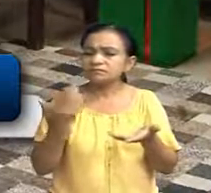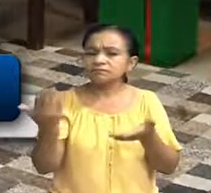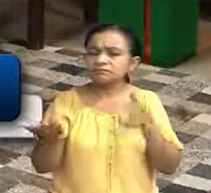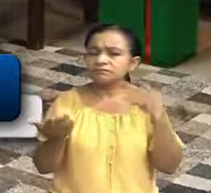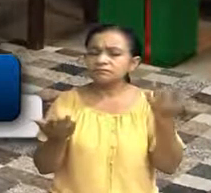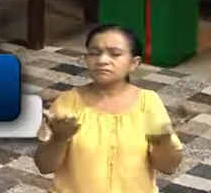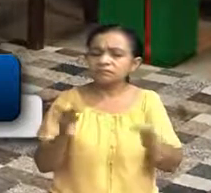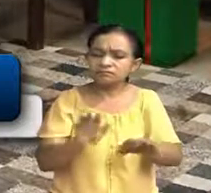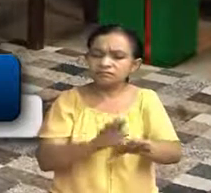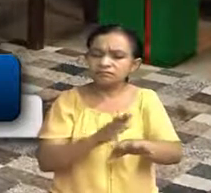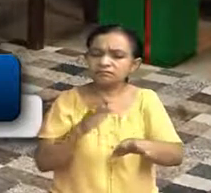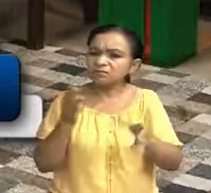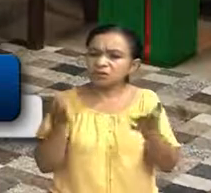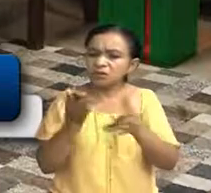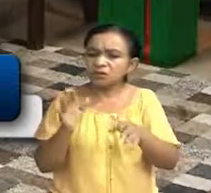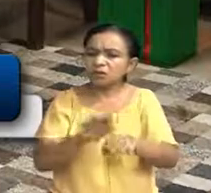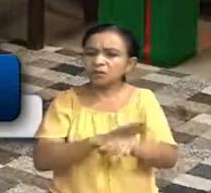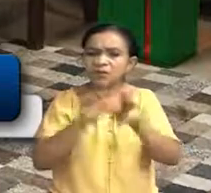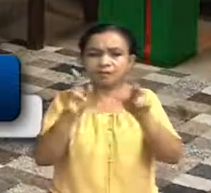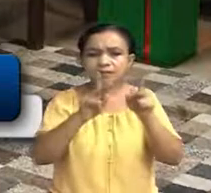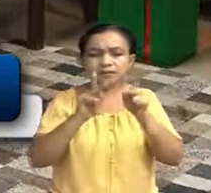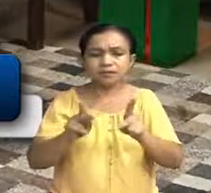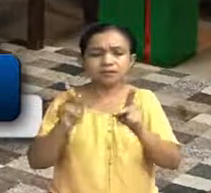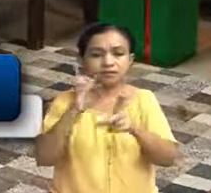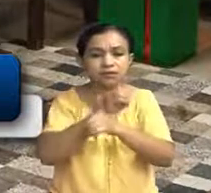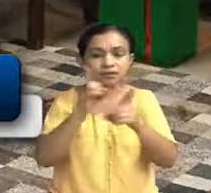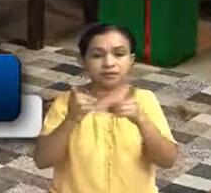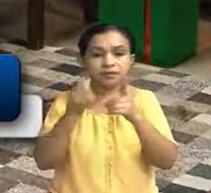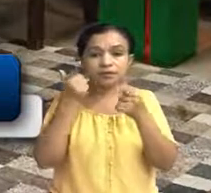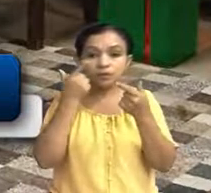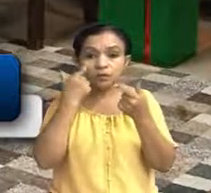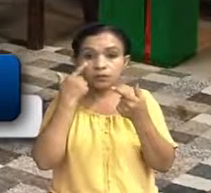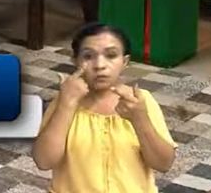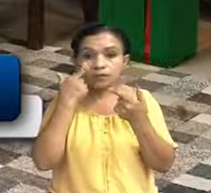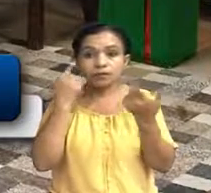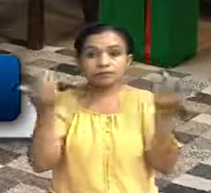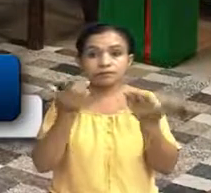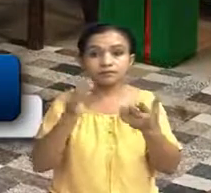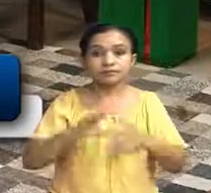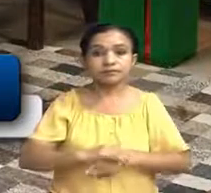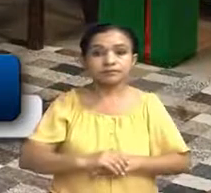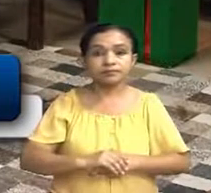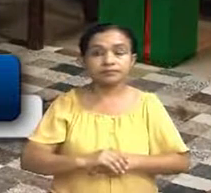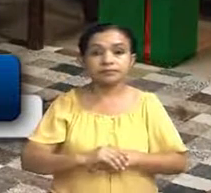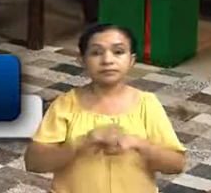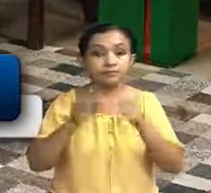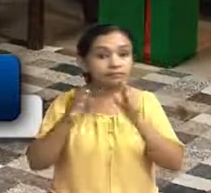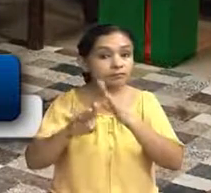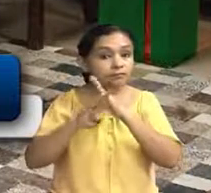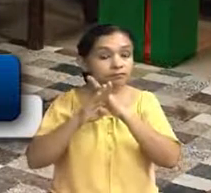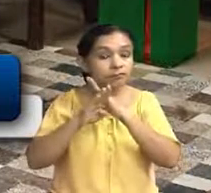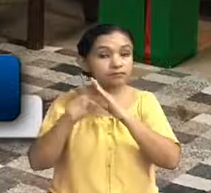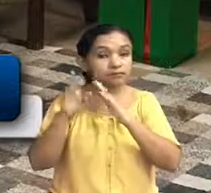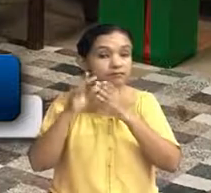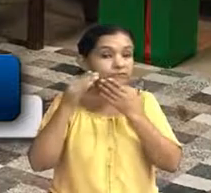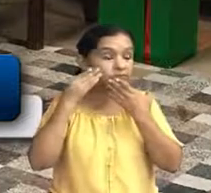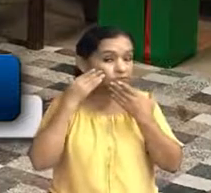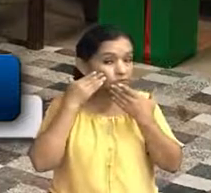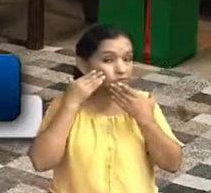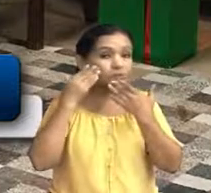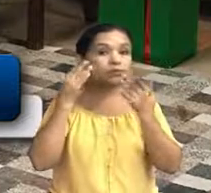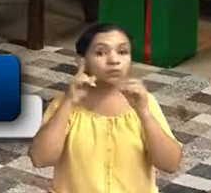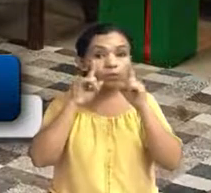¿Cuáles son los síntomas que los amigos televidentes deben estar atentos para evitar o